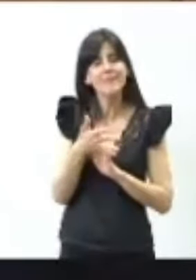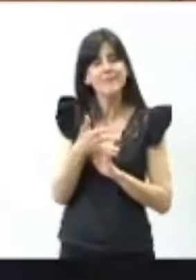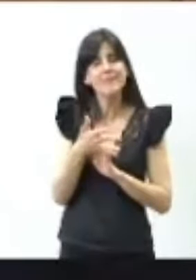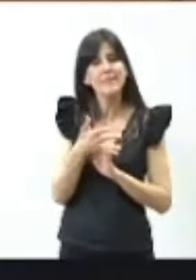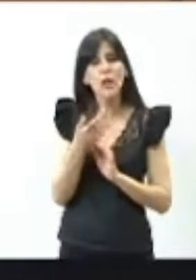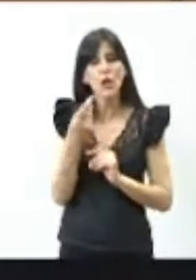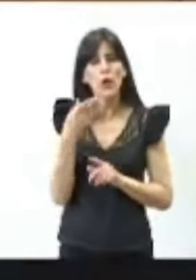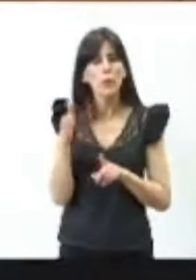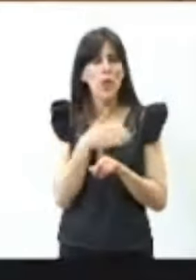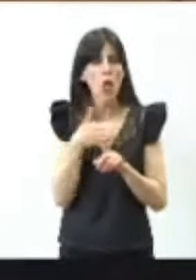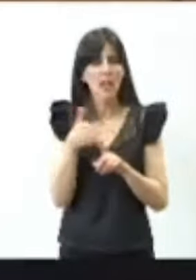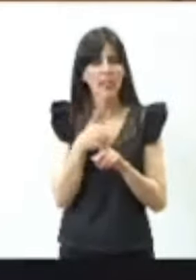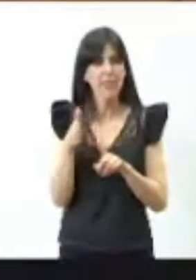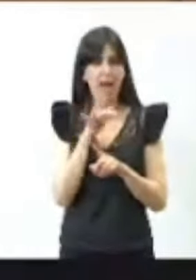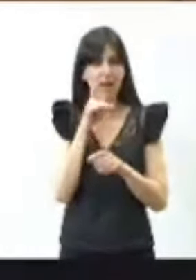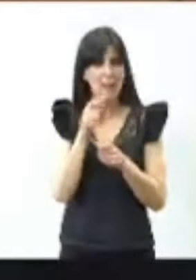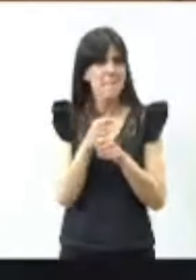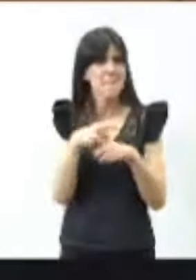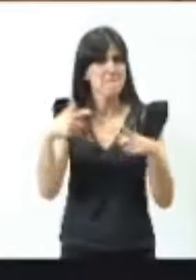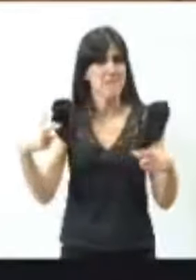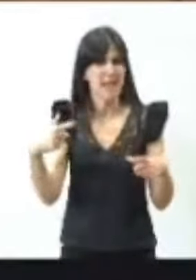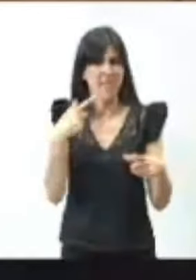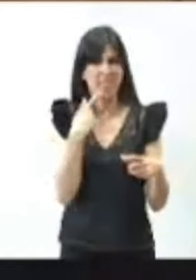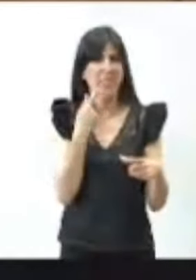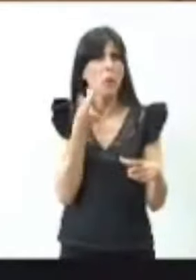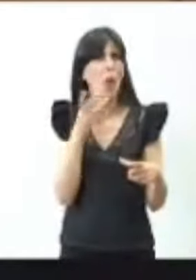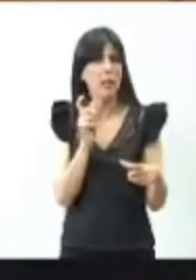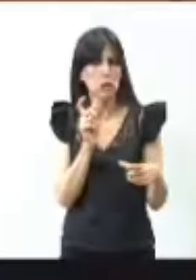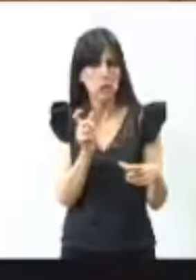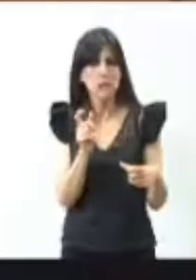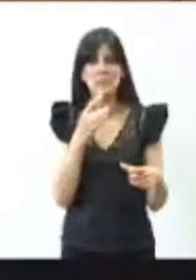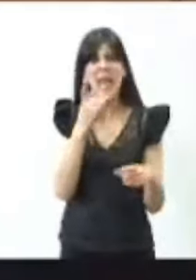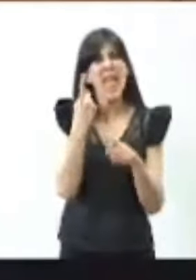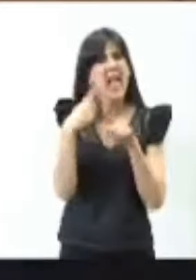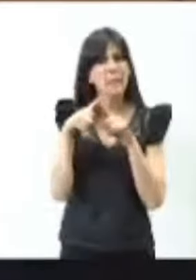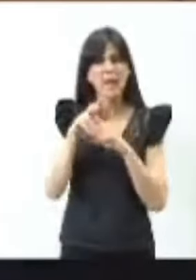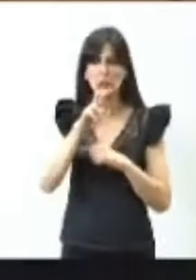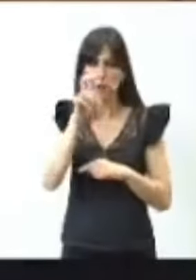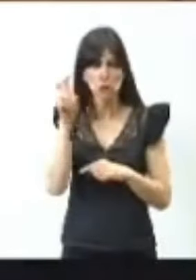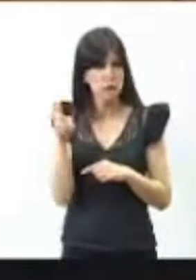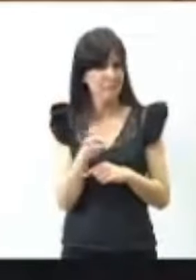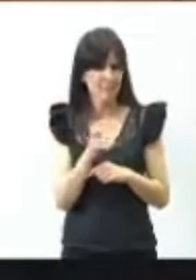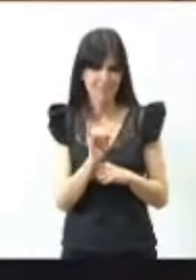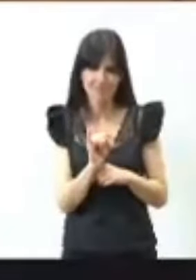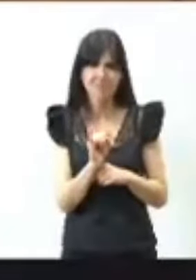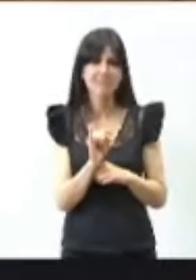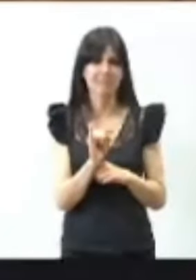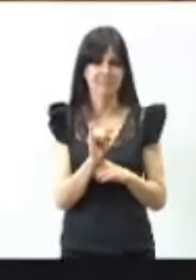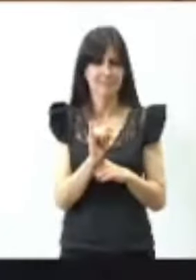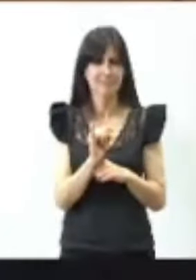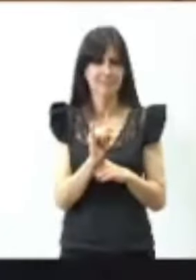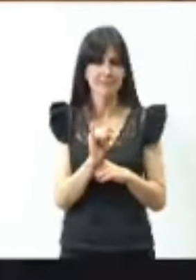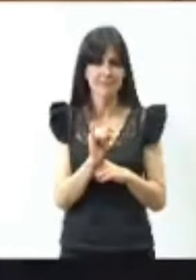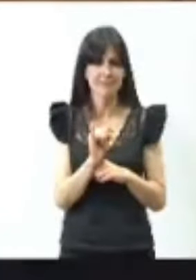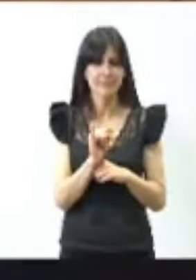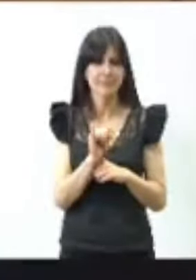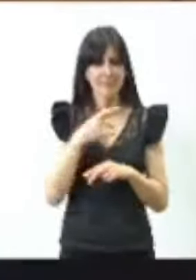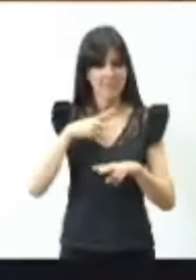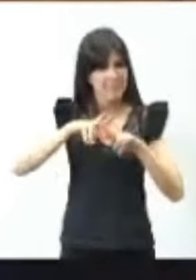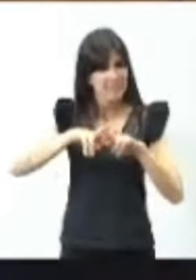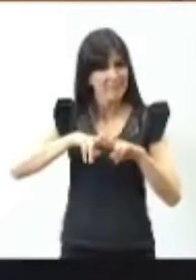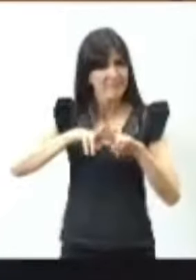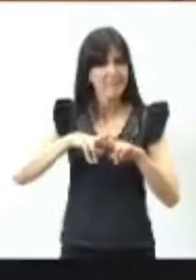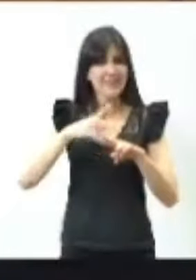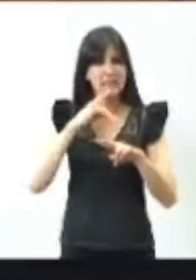de violencia. Y yo le digo, hay distintos elementos que están, desde luego, incorporados a este análisis. El